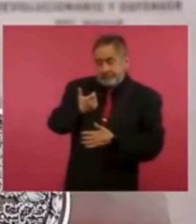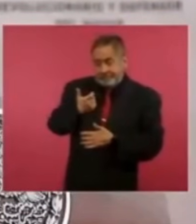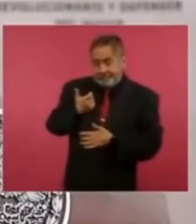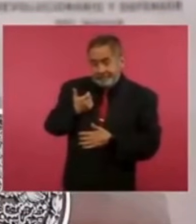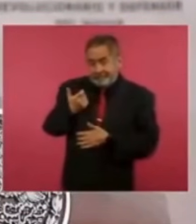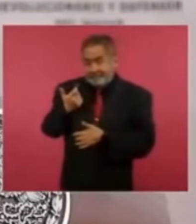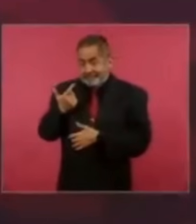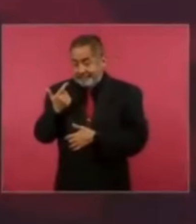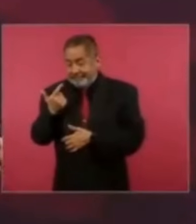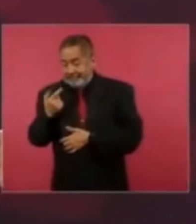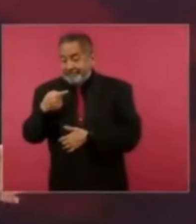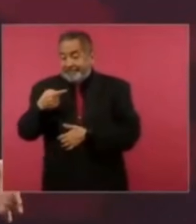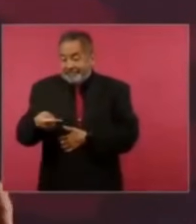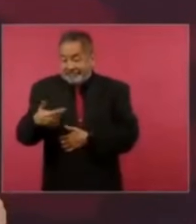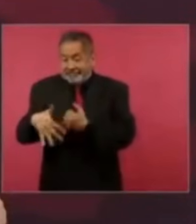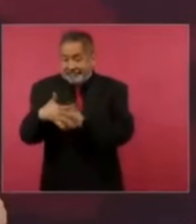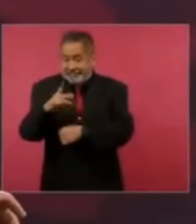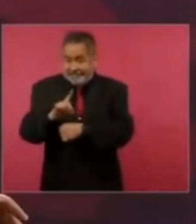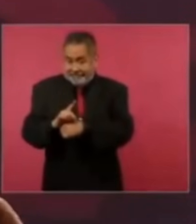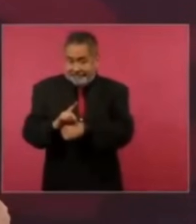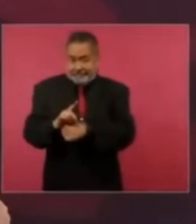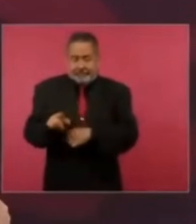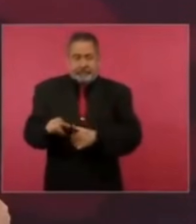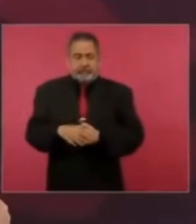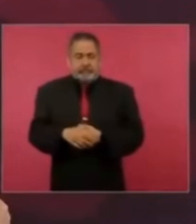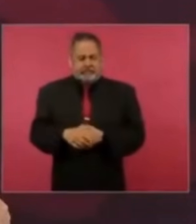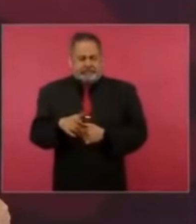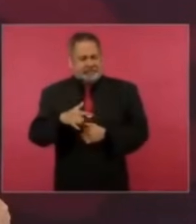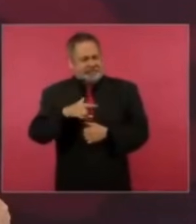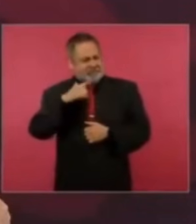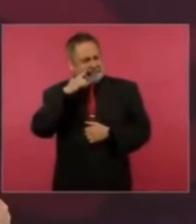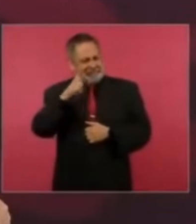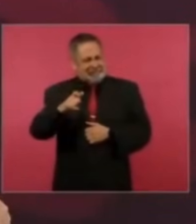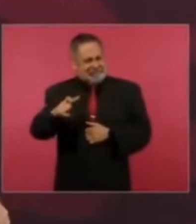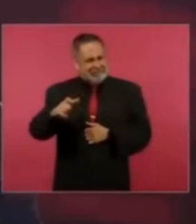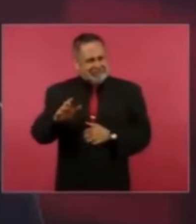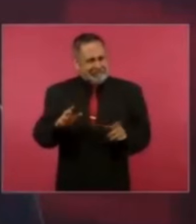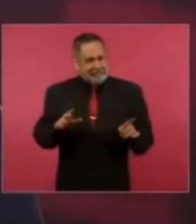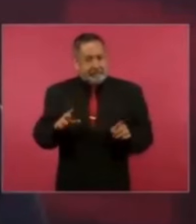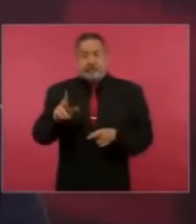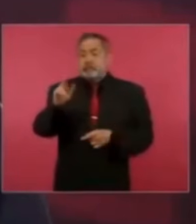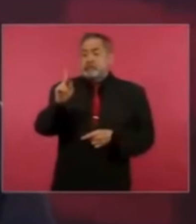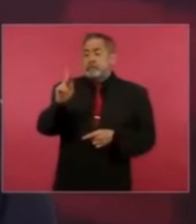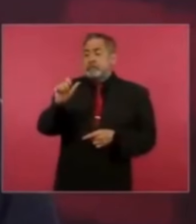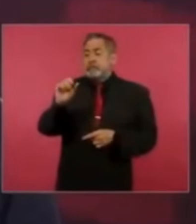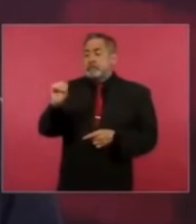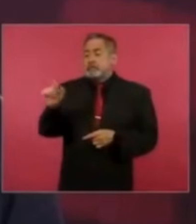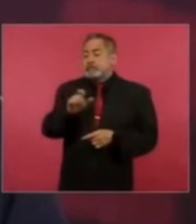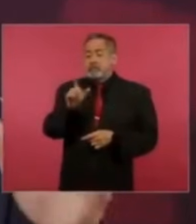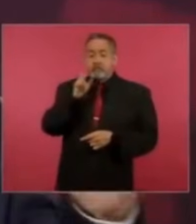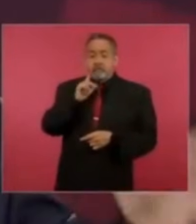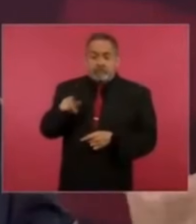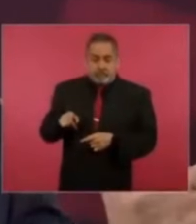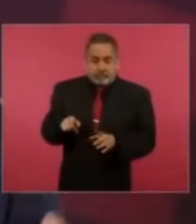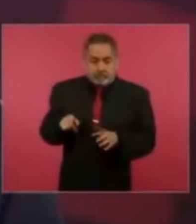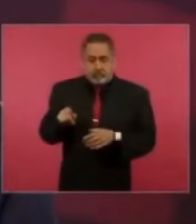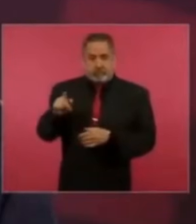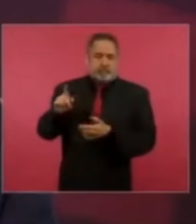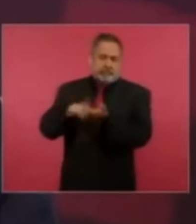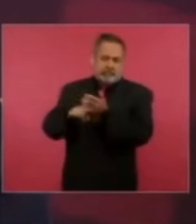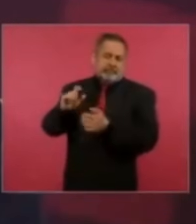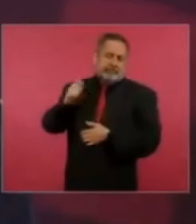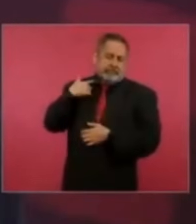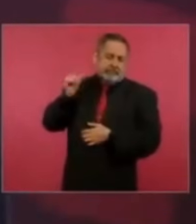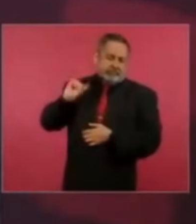Y una cosa curiosa o poco usual, Petróleos Mexicanos, los funcionarios